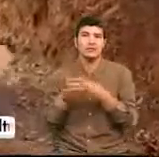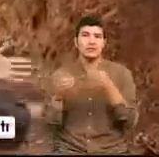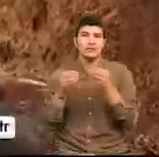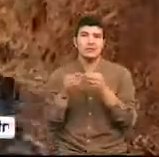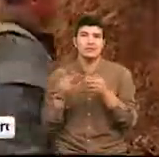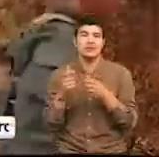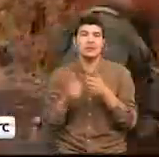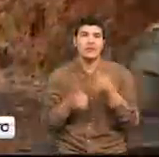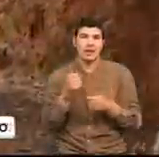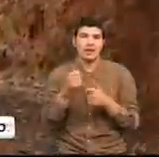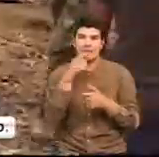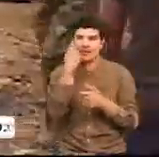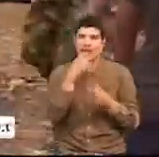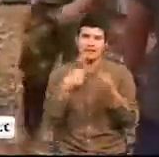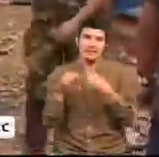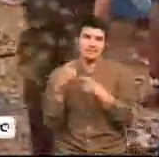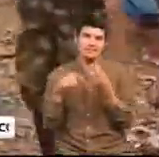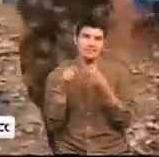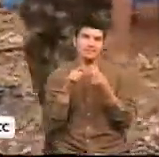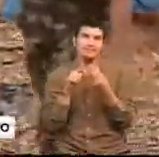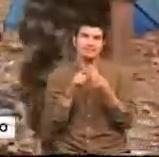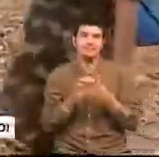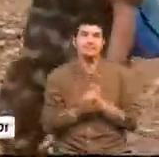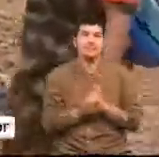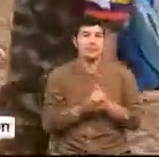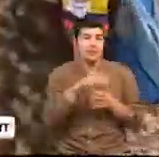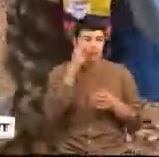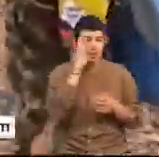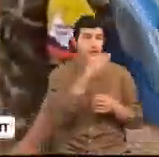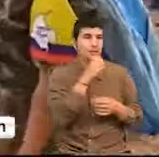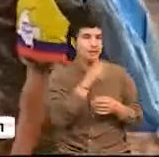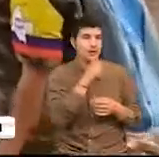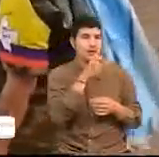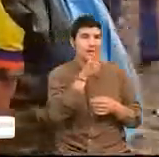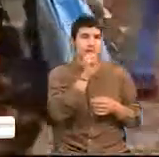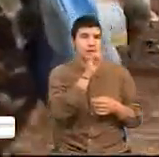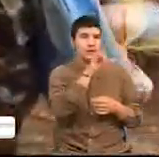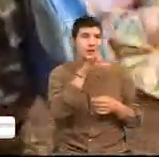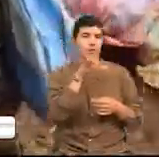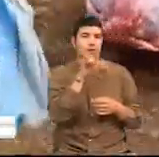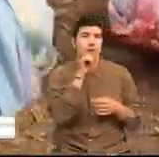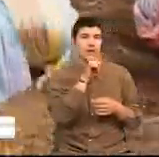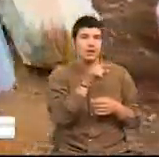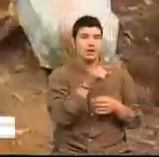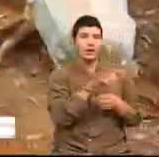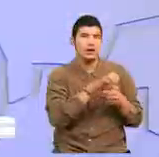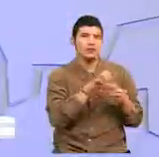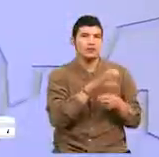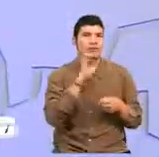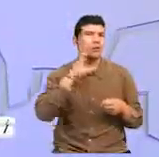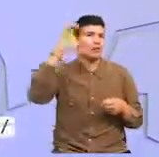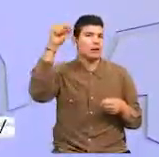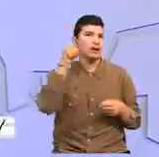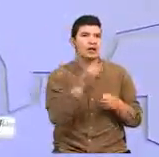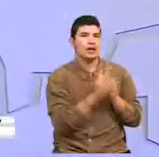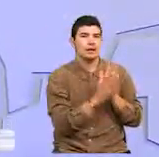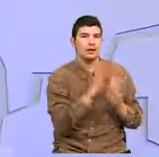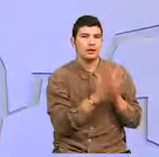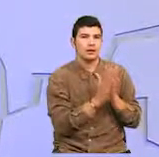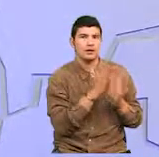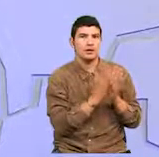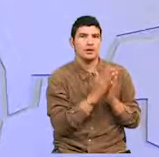es el narcotráfico, claro. Pues vamos a saludar a nuestro periodista Raúl Rolando Castro, quien se encuentra en la ciudad de Ocaña. Él nos va a